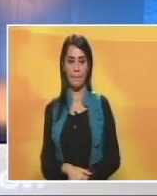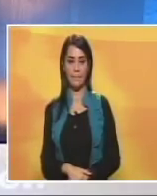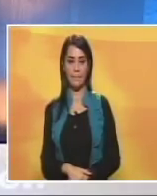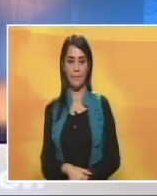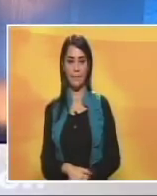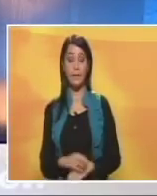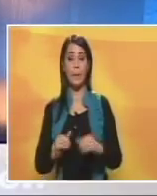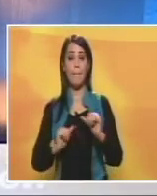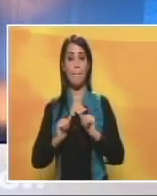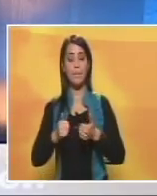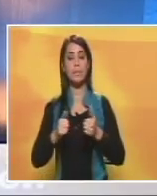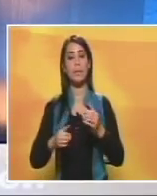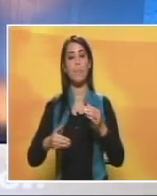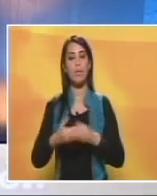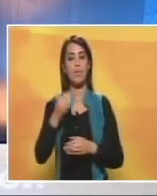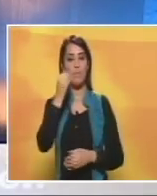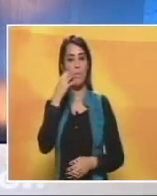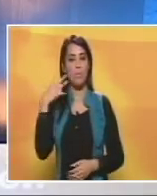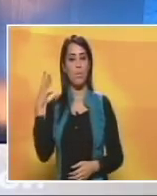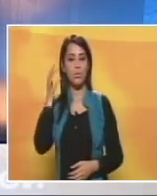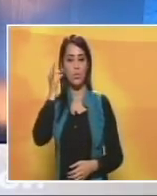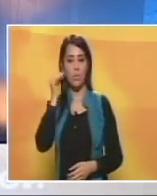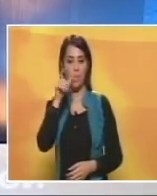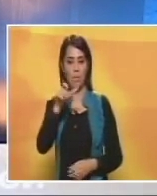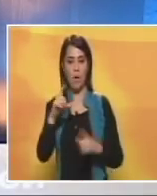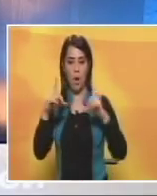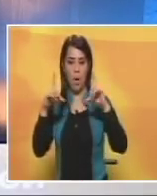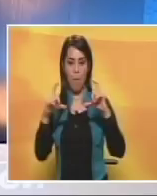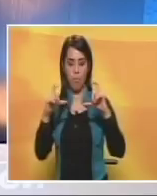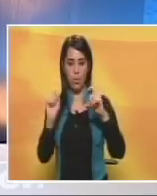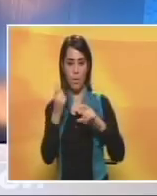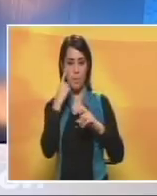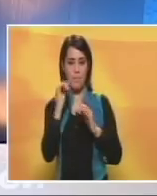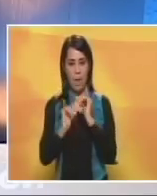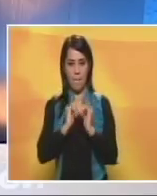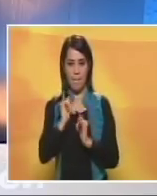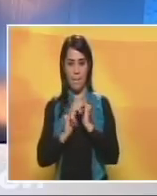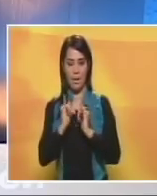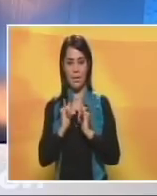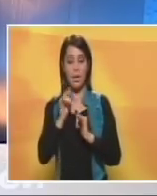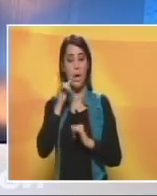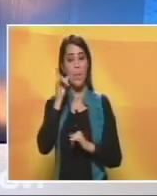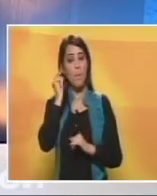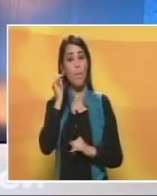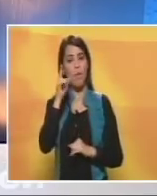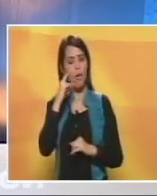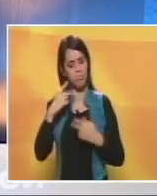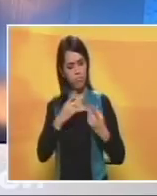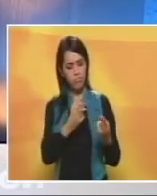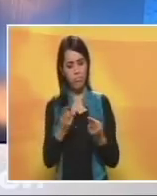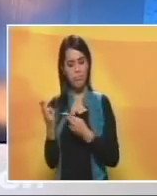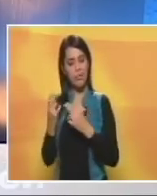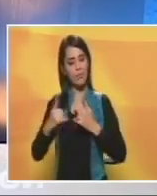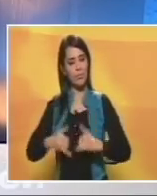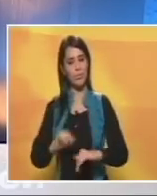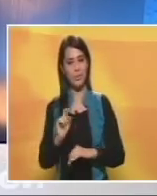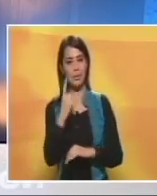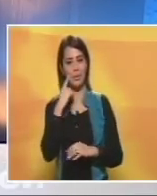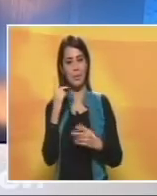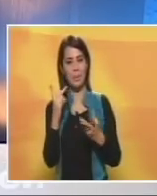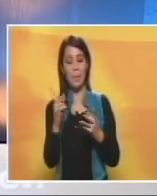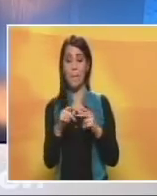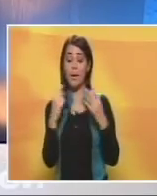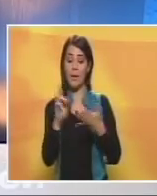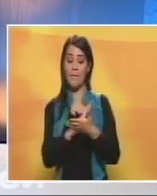Amigos, iniciamos las noticias del espectáculo con Eva Longoria y la primera fotografía de su bebé. La actriz le dio la bienvenida a su primer hijo con la exclusiva para la revista